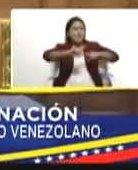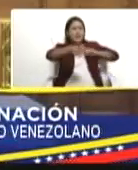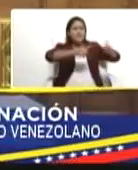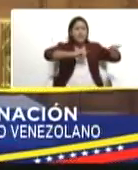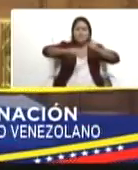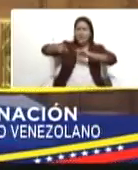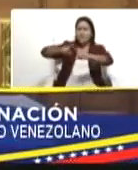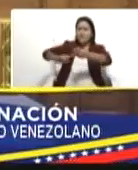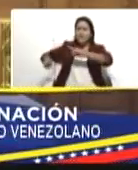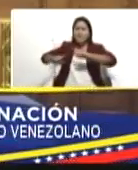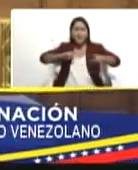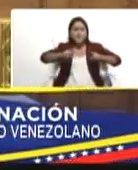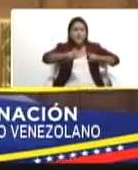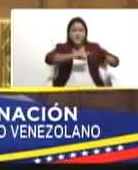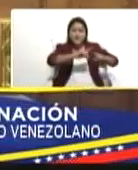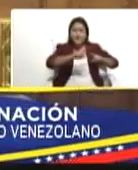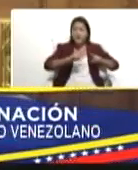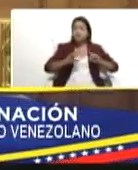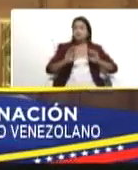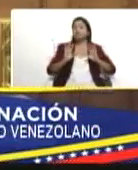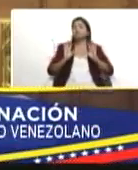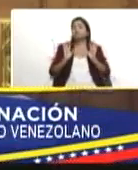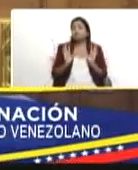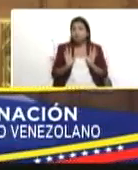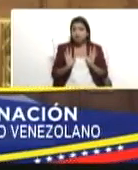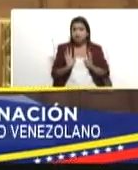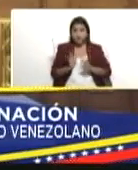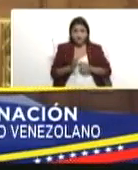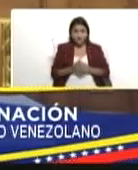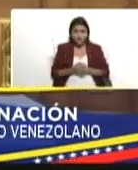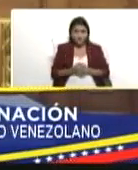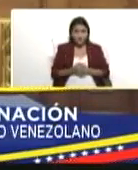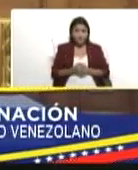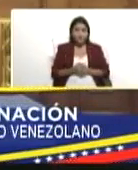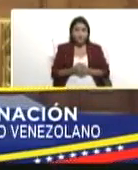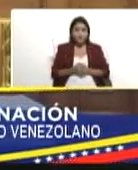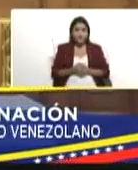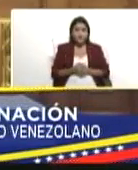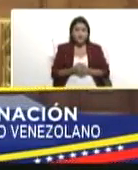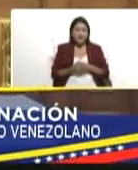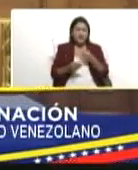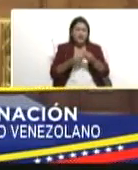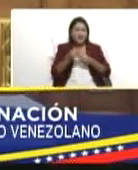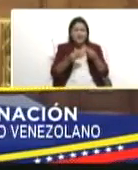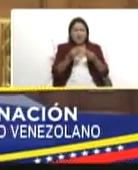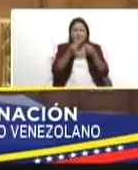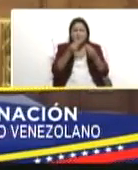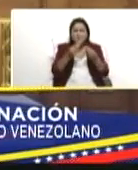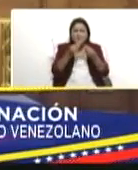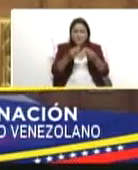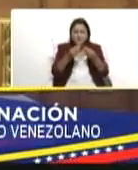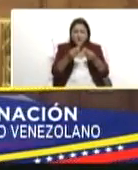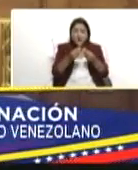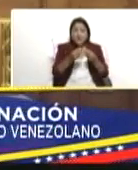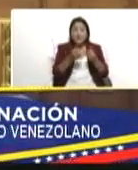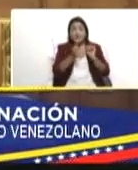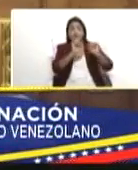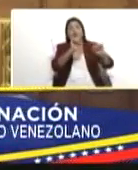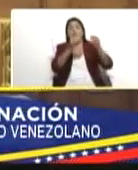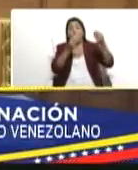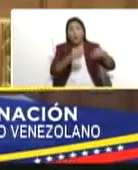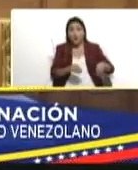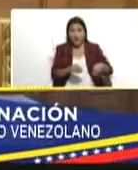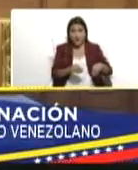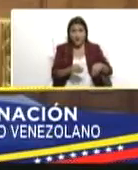órdenes alguien pudiera decir no precisamente lo estaban haciendo para evitar un acuerdo